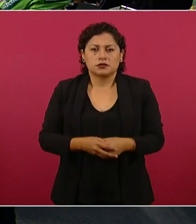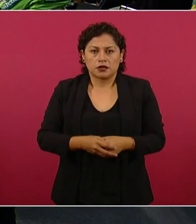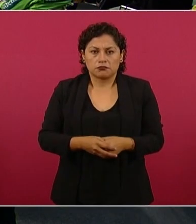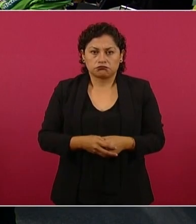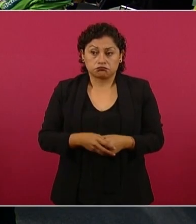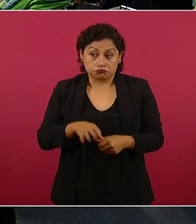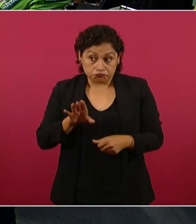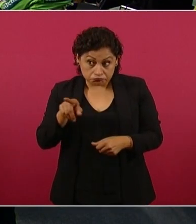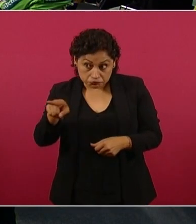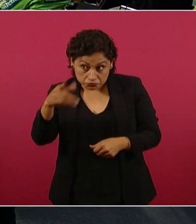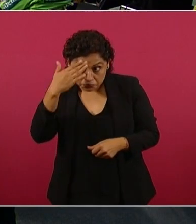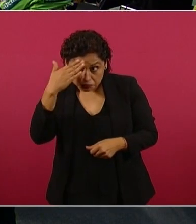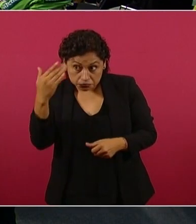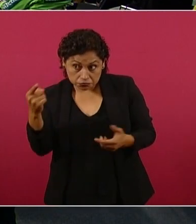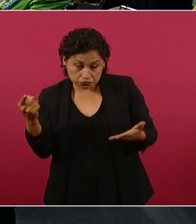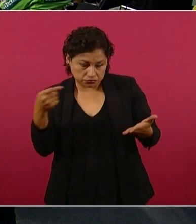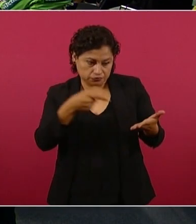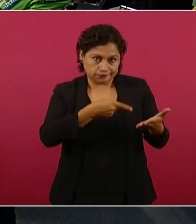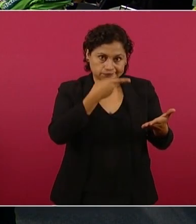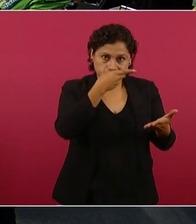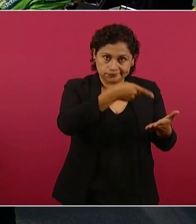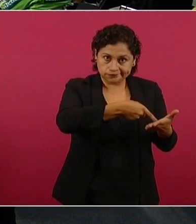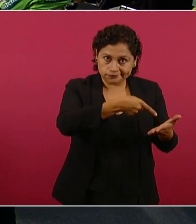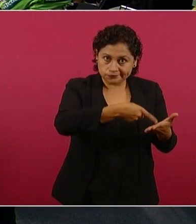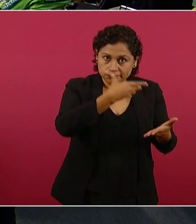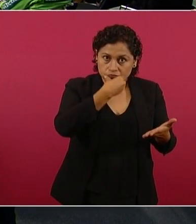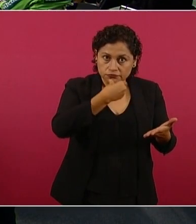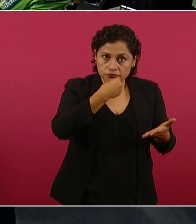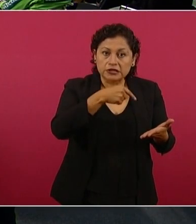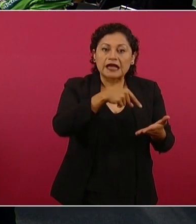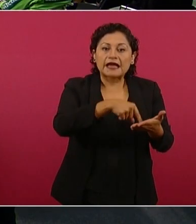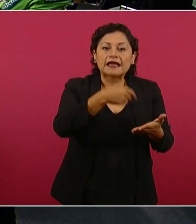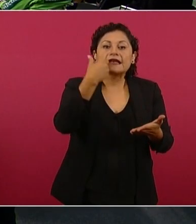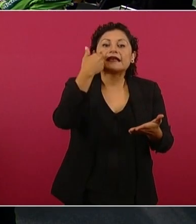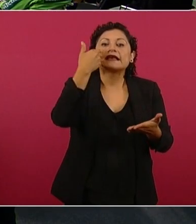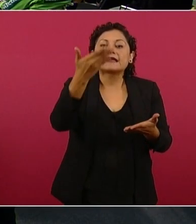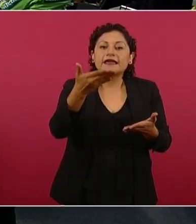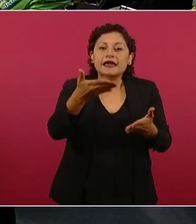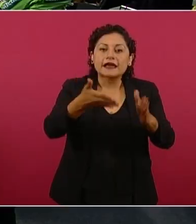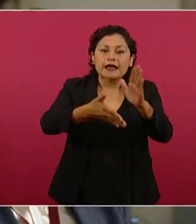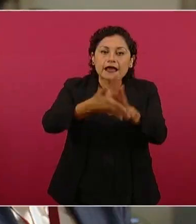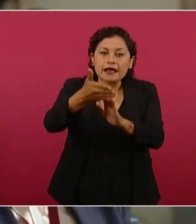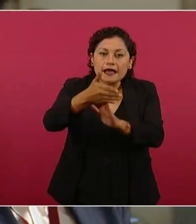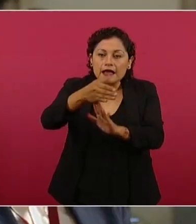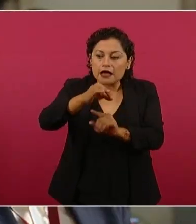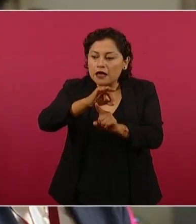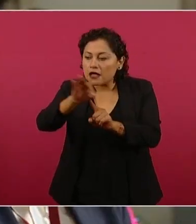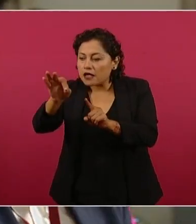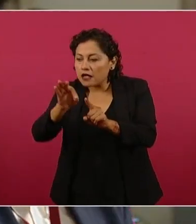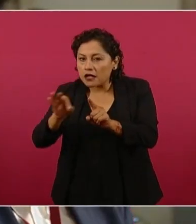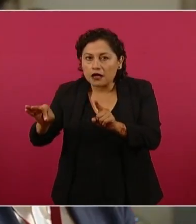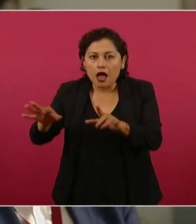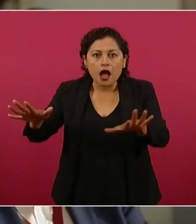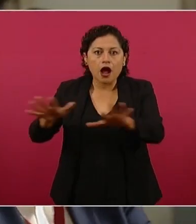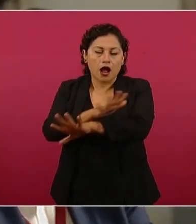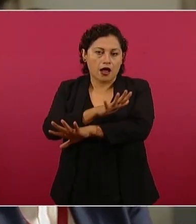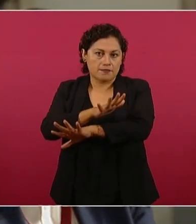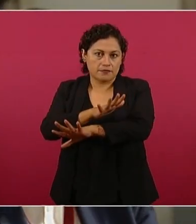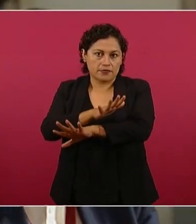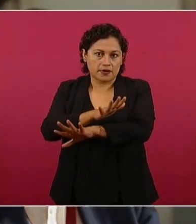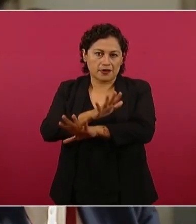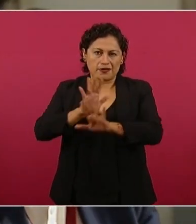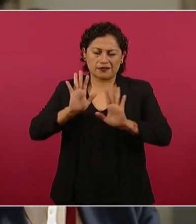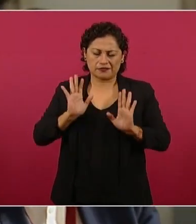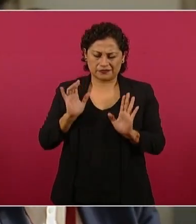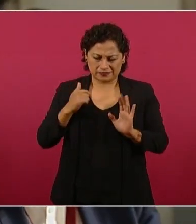este señor. Y él quiere que se cambie el trazo, que se detenga en él. Y no sé por qué el